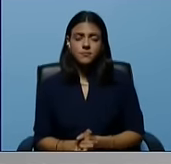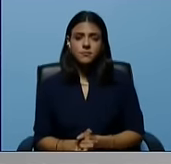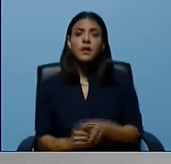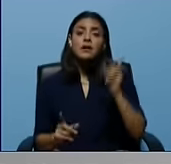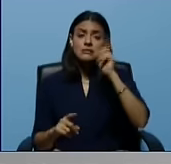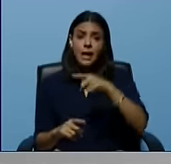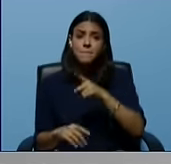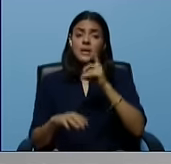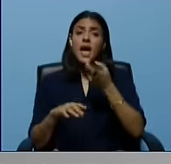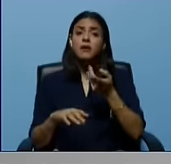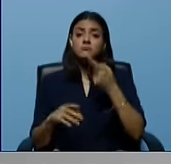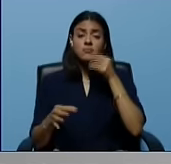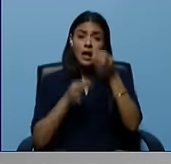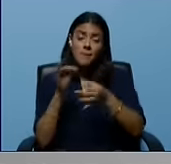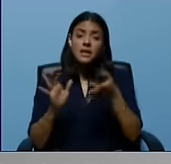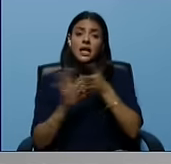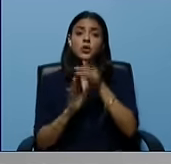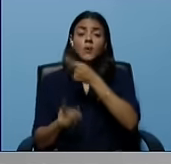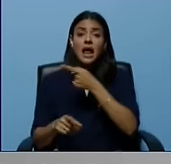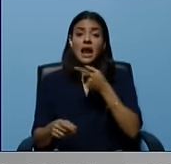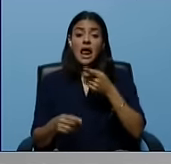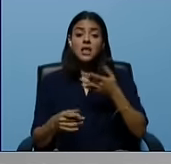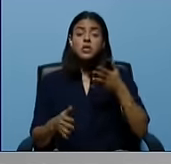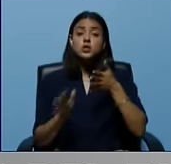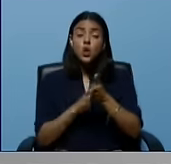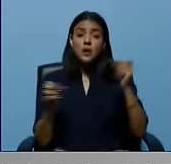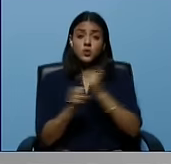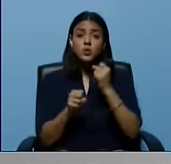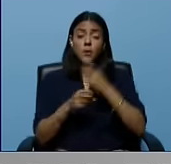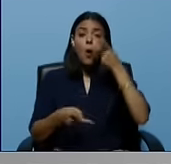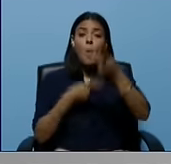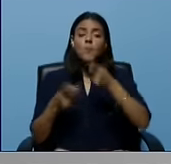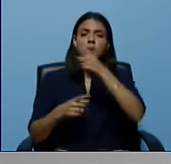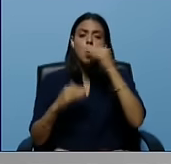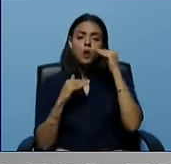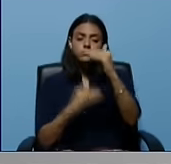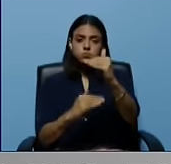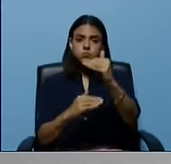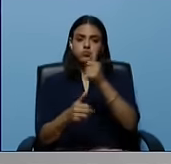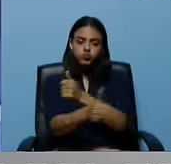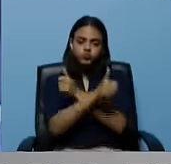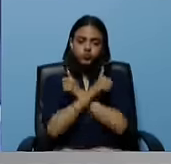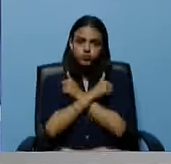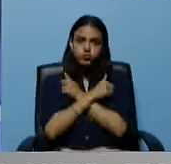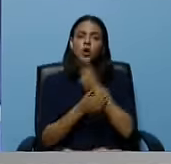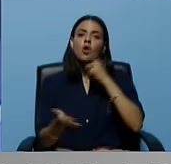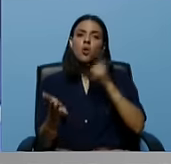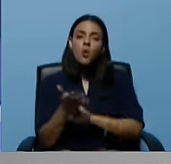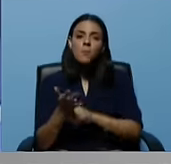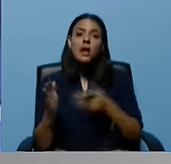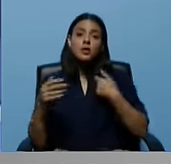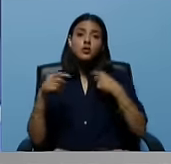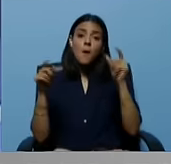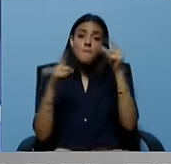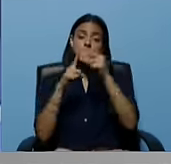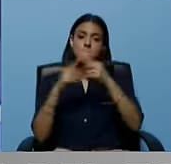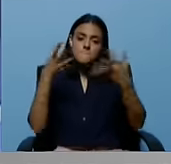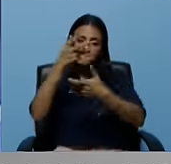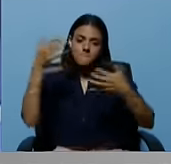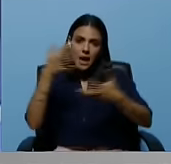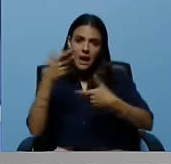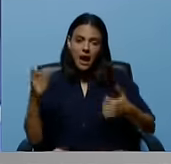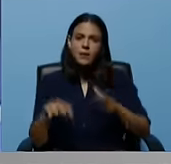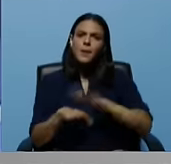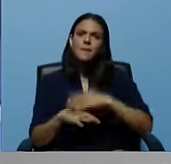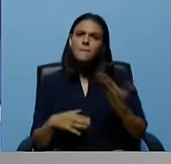Señala que su actividad pública fuera de Venezuela será limitada, incumpliendo con su propia palabra,